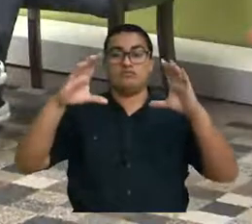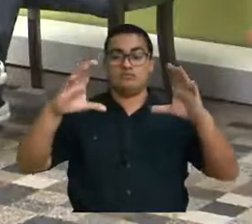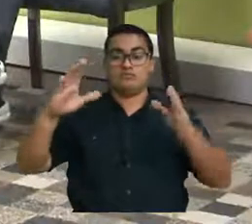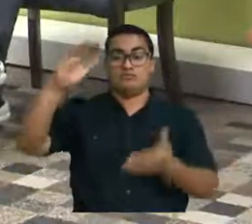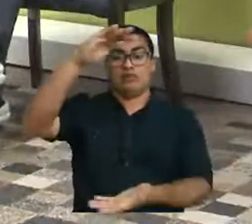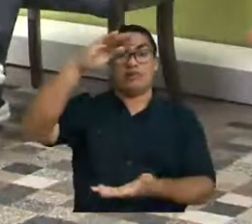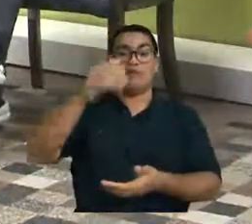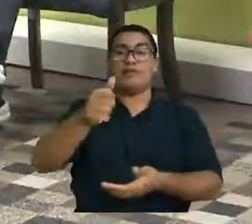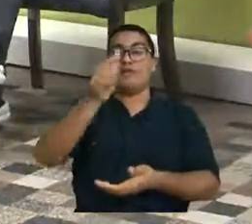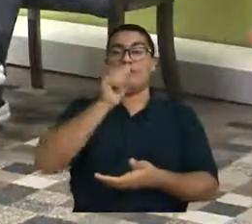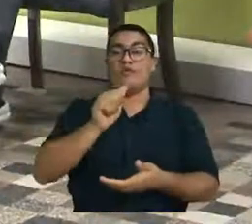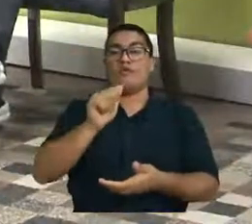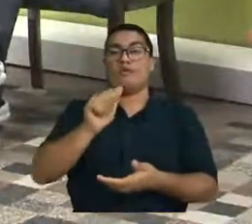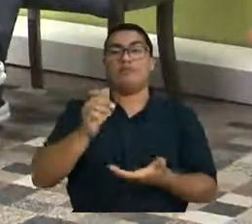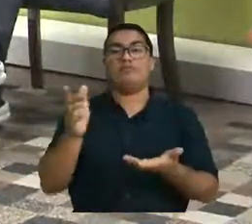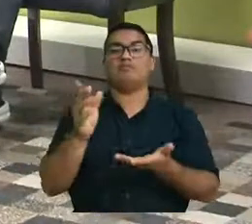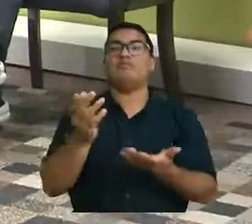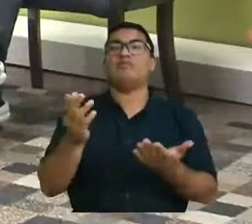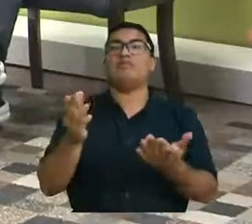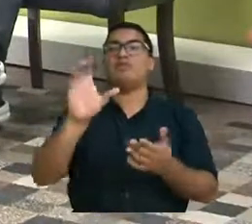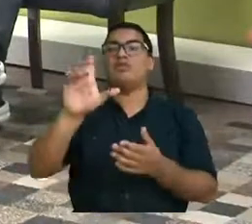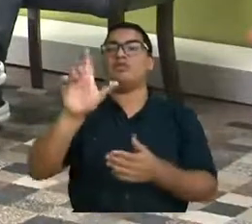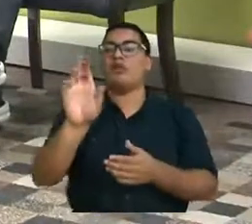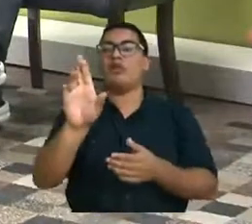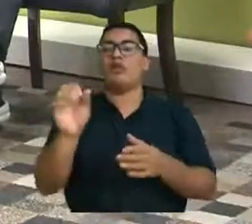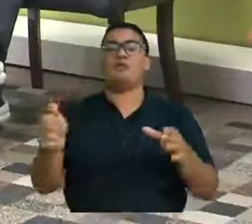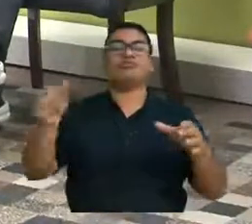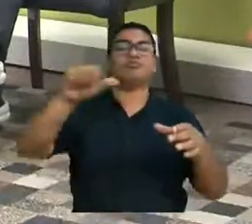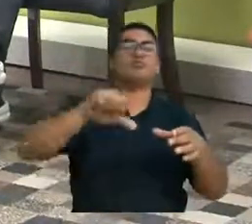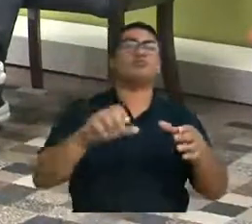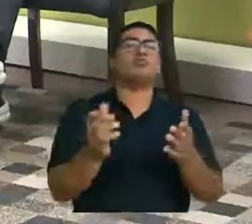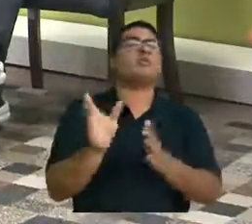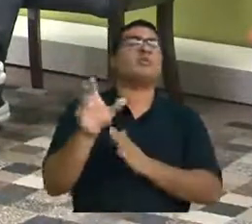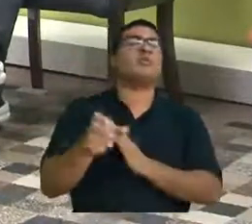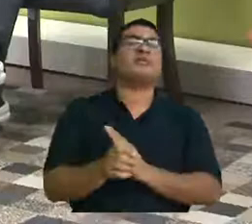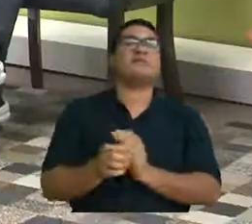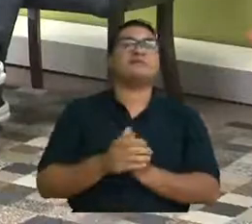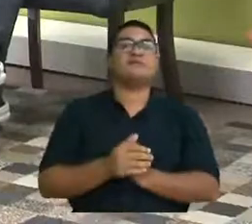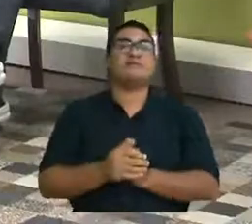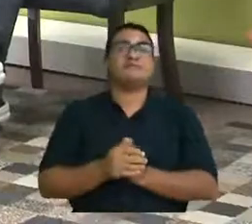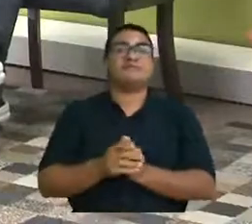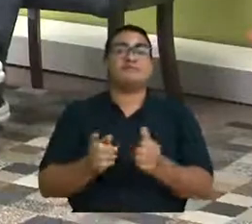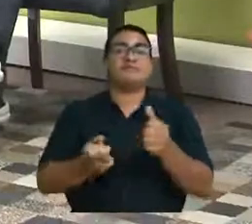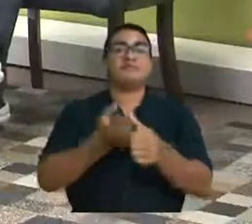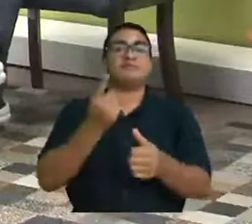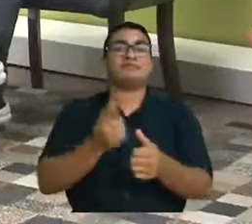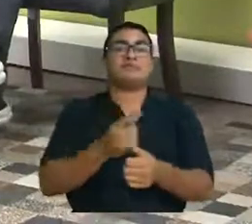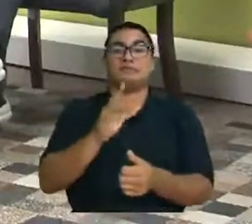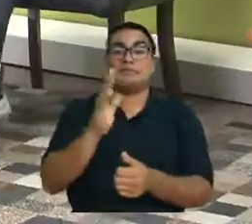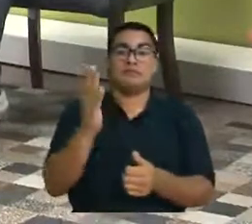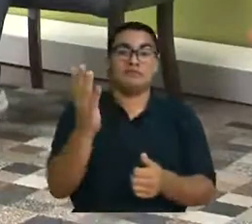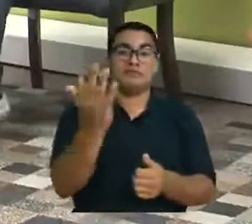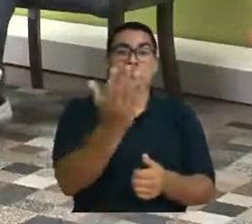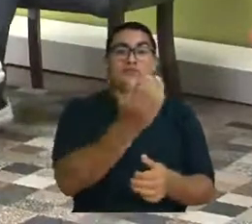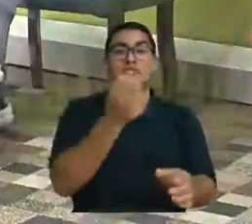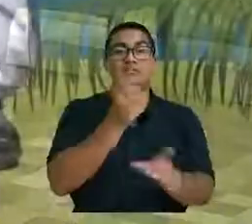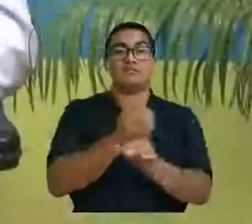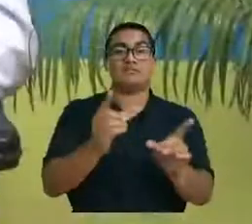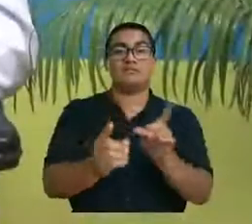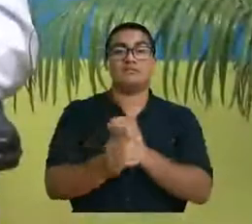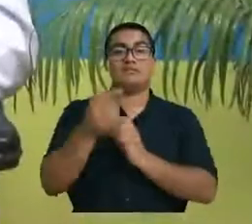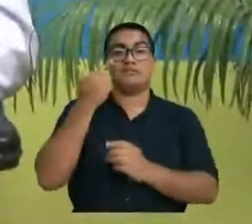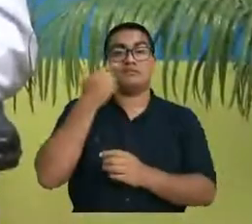10 litros de agua, ¿cuánto se debe utilizar de cloro, por ejemplo? En primer lugar, todos debemos de conocer que el